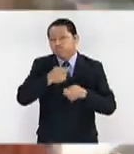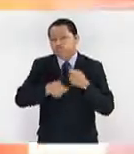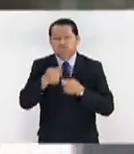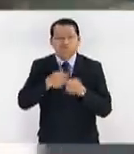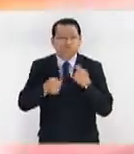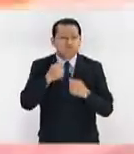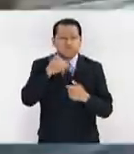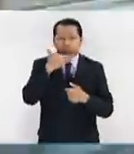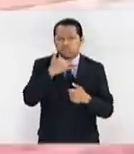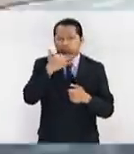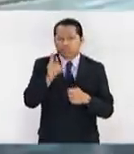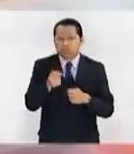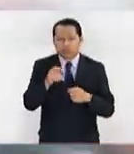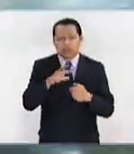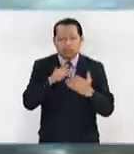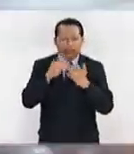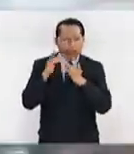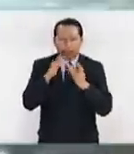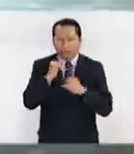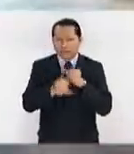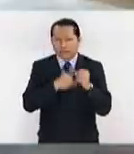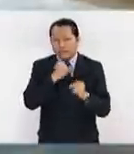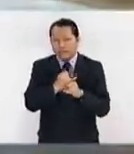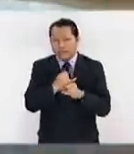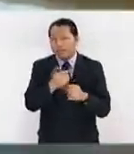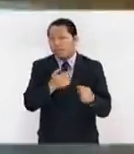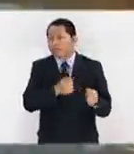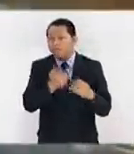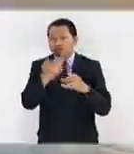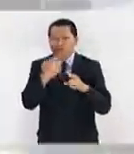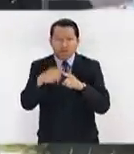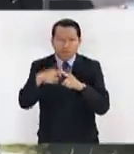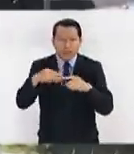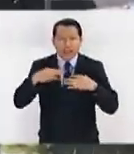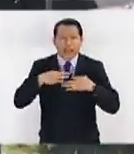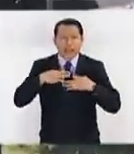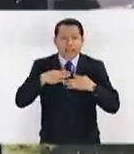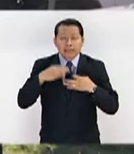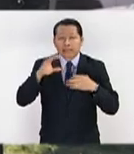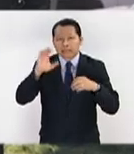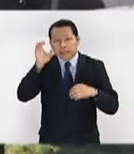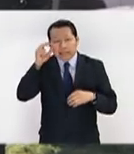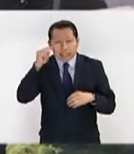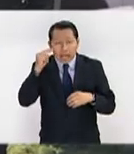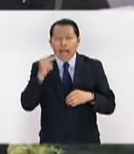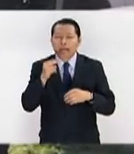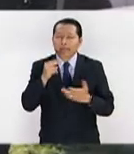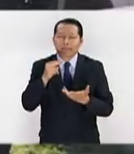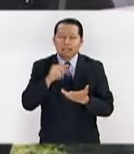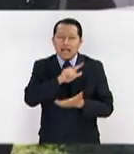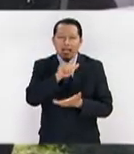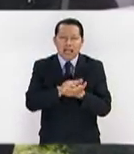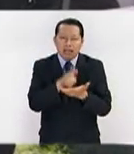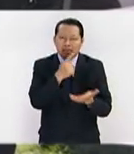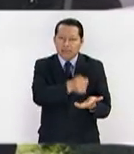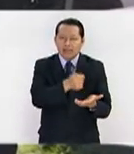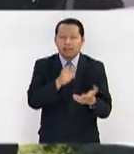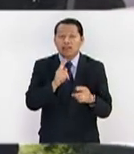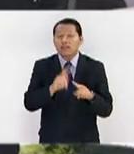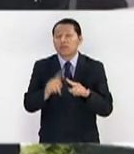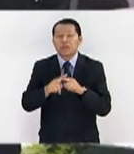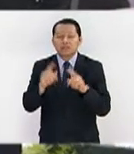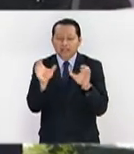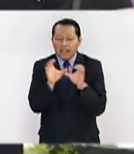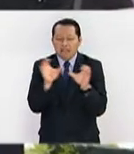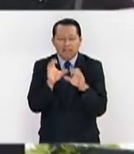acusa de encabezar una red internacional de contrabando para introducir textiles chinos de manera ilegal. Además, falsificaba certificados